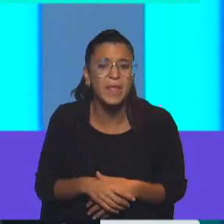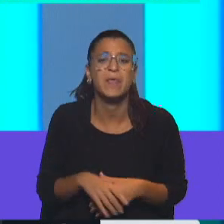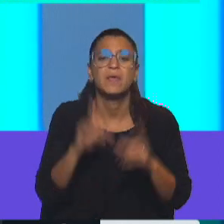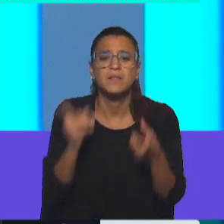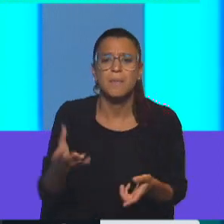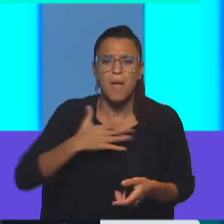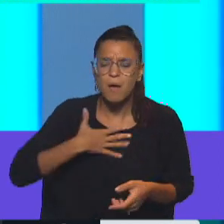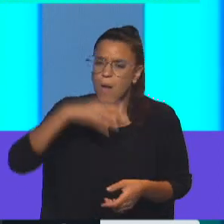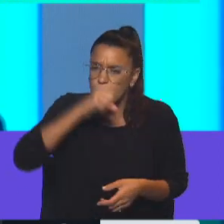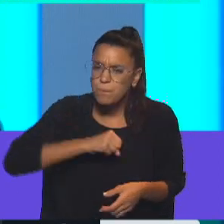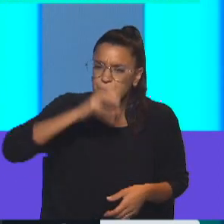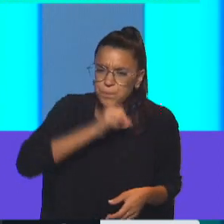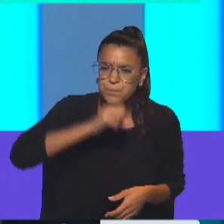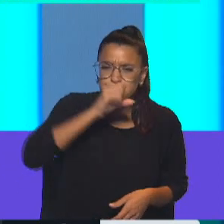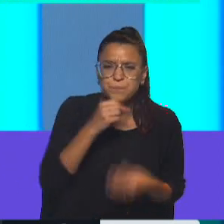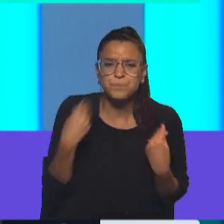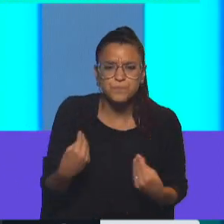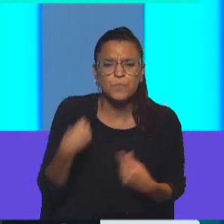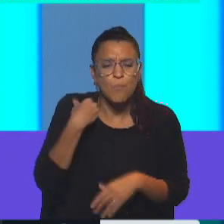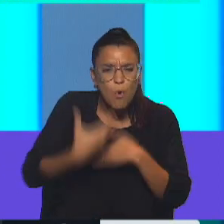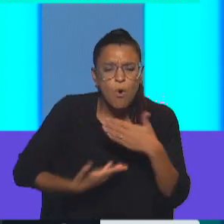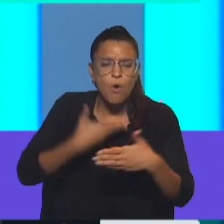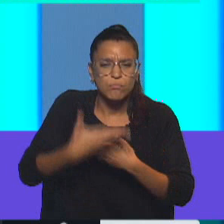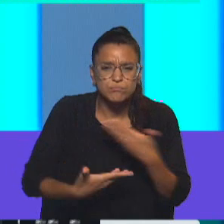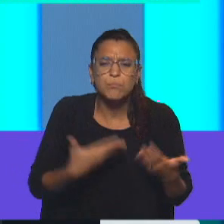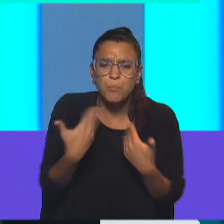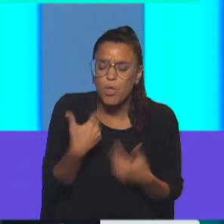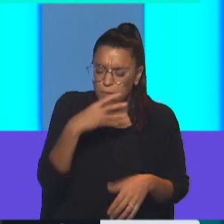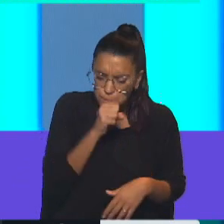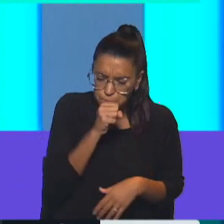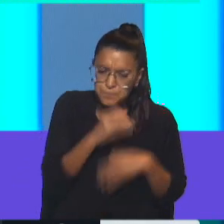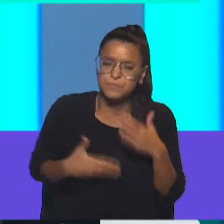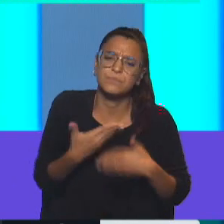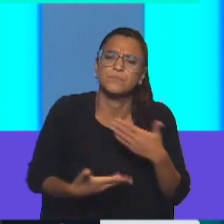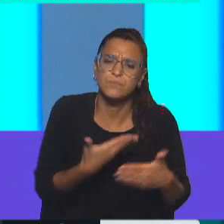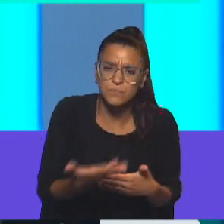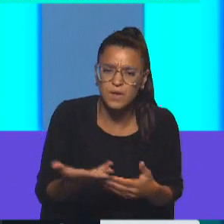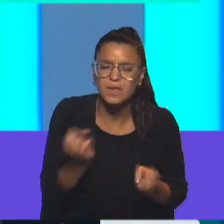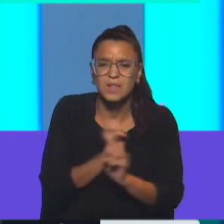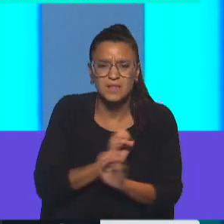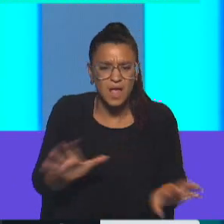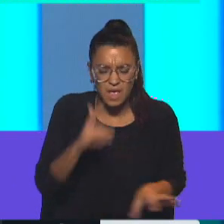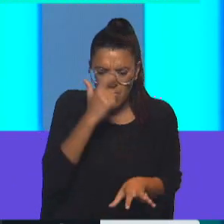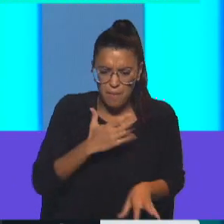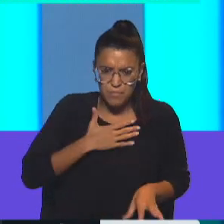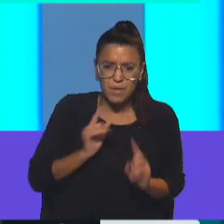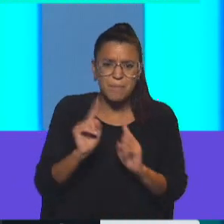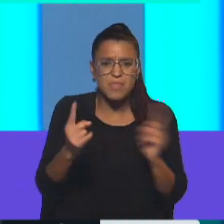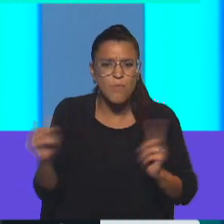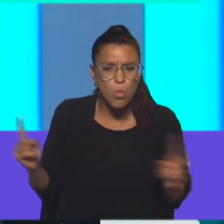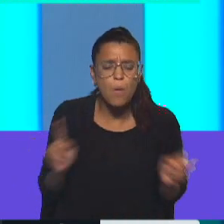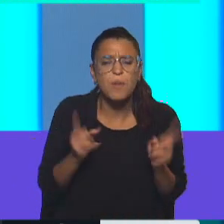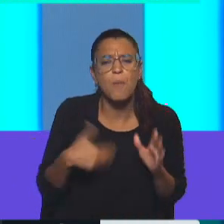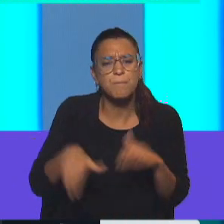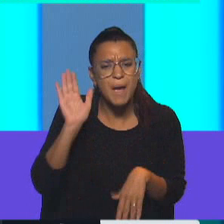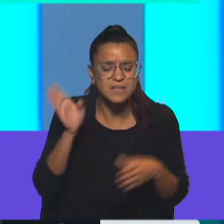víctimas resistieron, ¿no? Este concepto de resiliencia, ¿no? Esto de poder superar tragedias personales, individuales, pero sobre